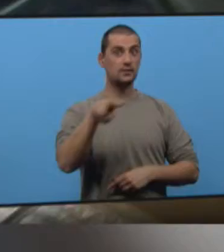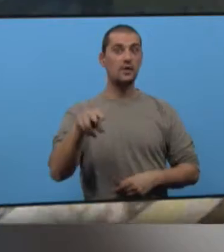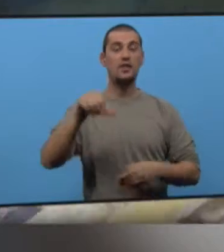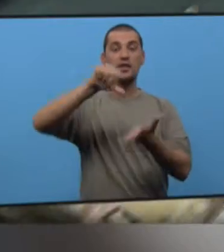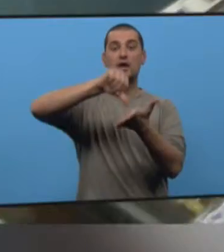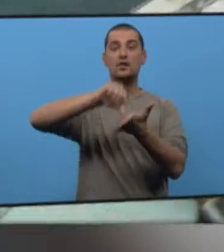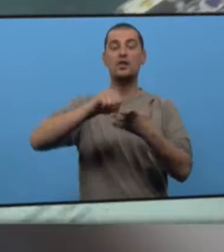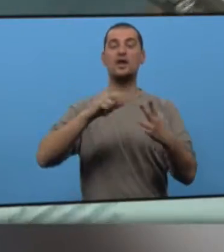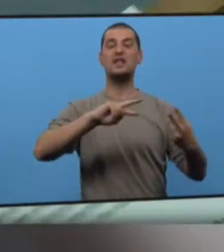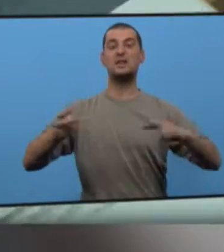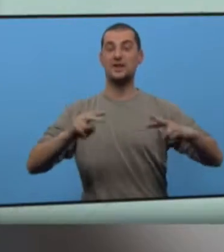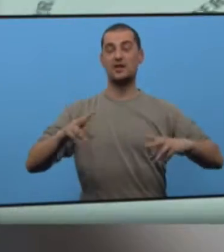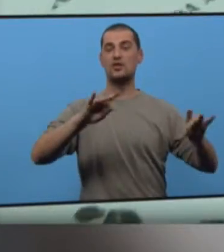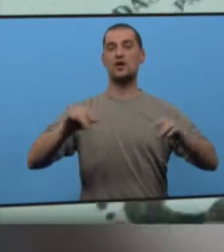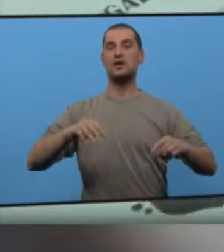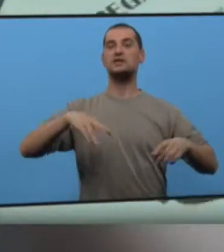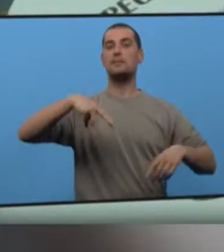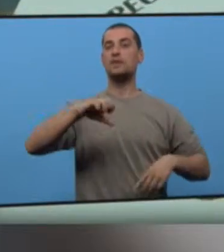de Interpretación Terras do Miño.